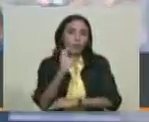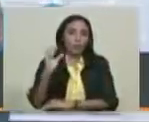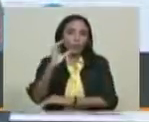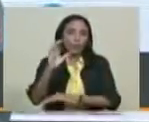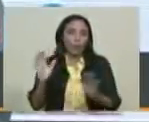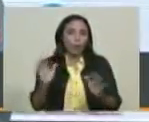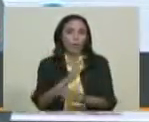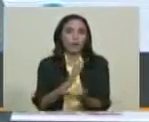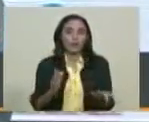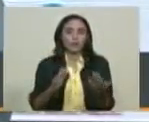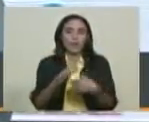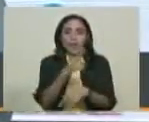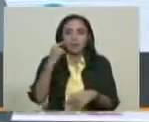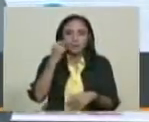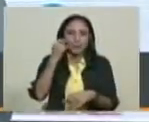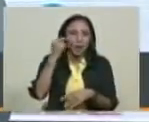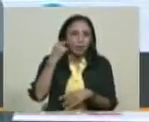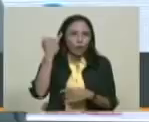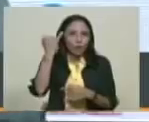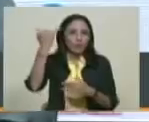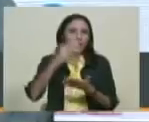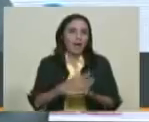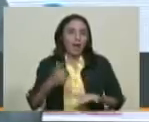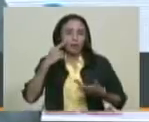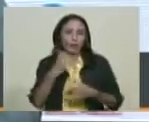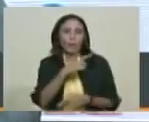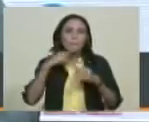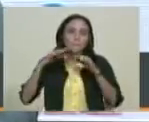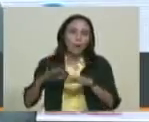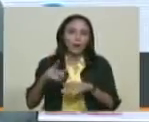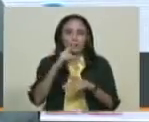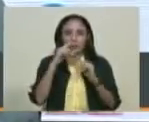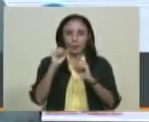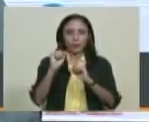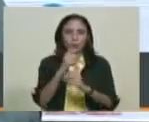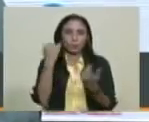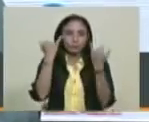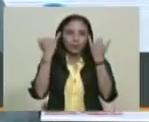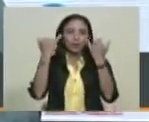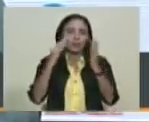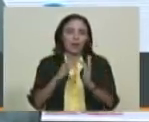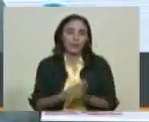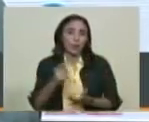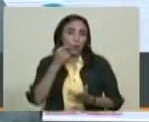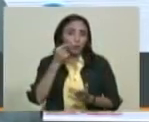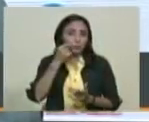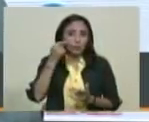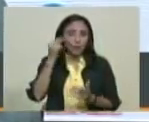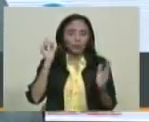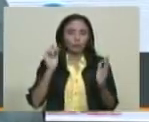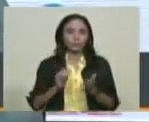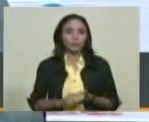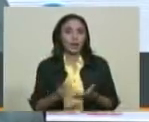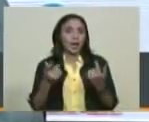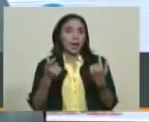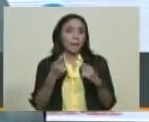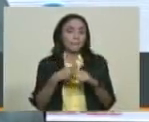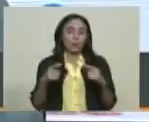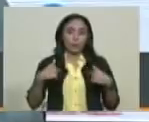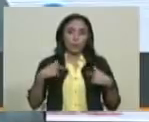Presidencial de Bogotá, que se decidió mi asesinato, mi muerte. Pero la hora de mi muerte no había